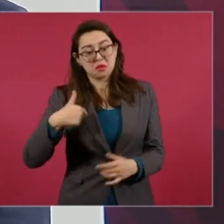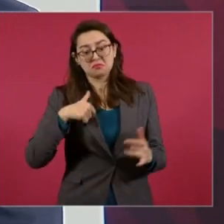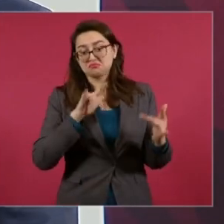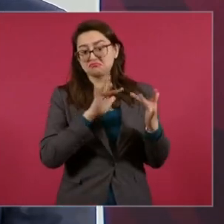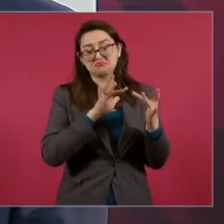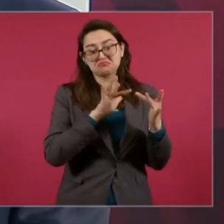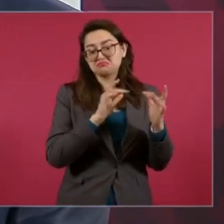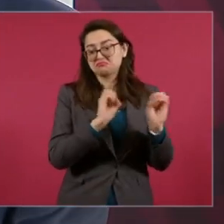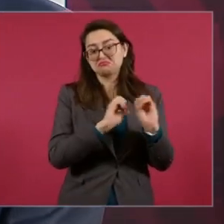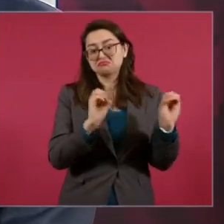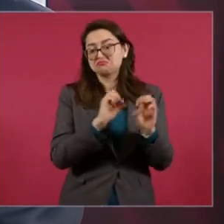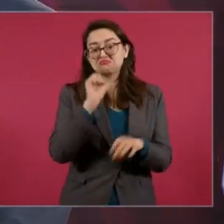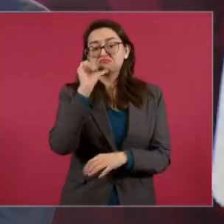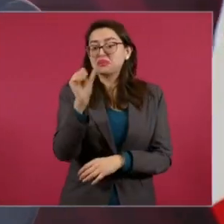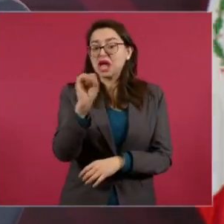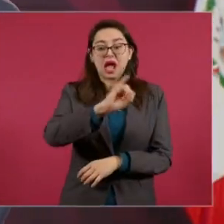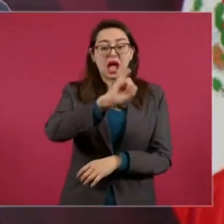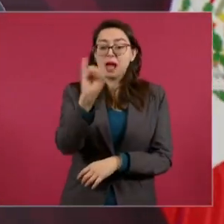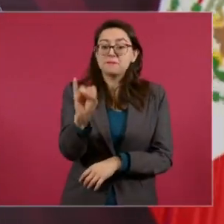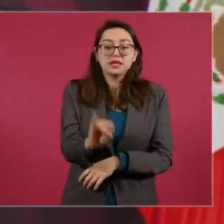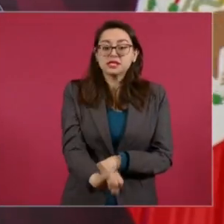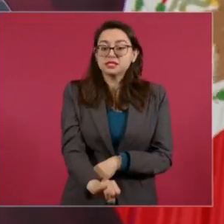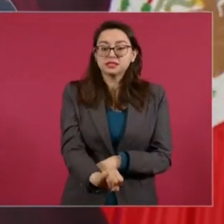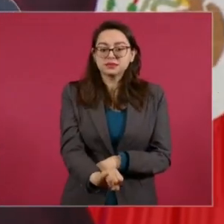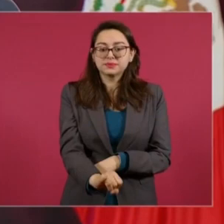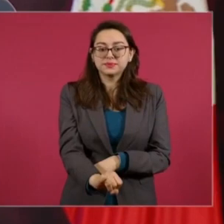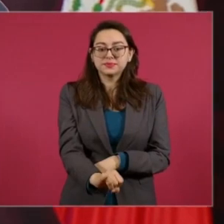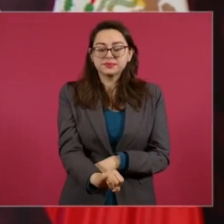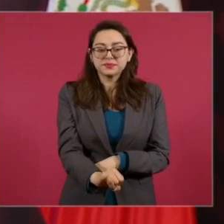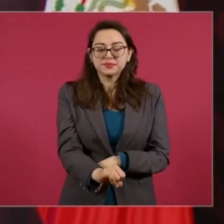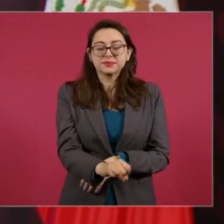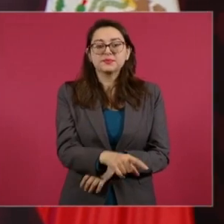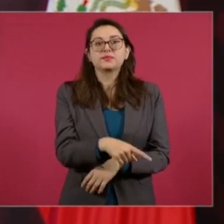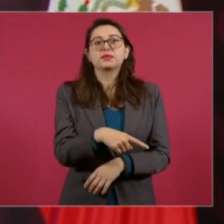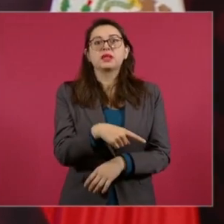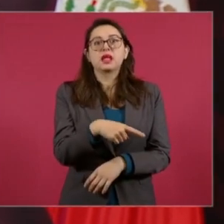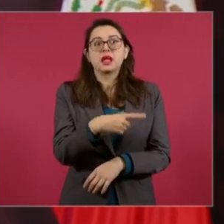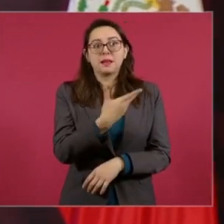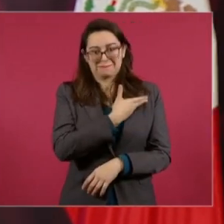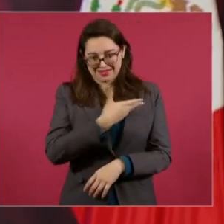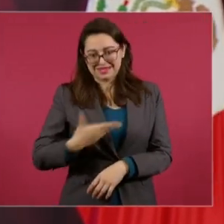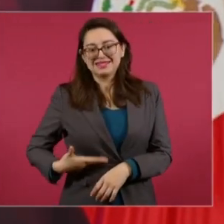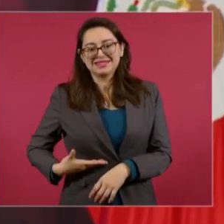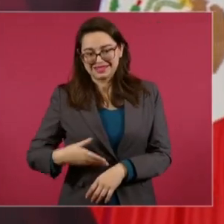fue precisamente con el presidente Biden cuando era vicepresidente,